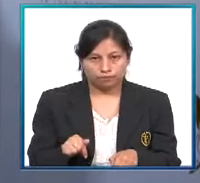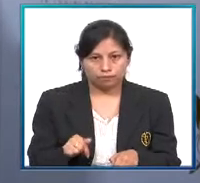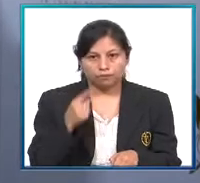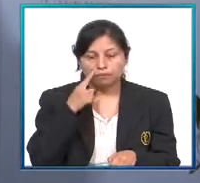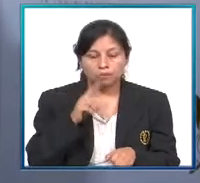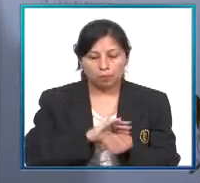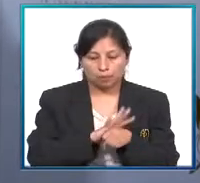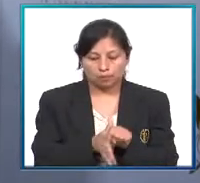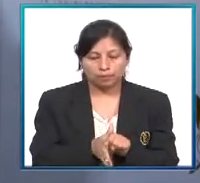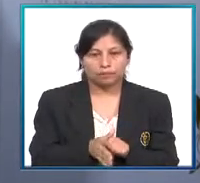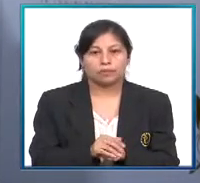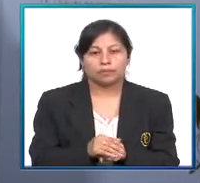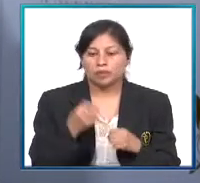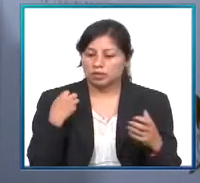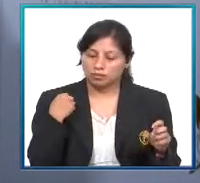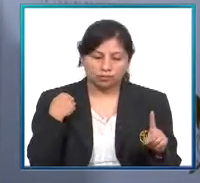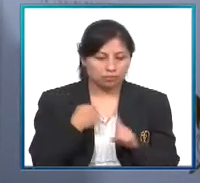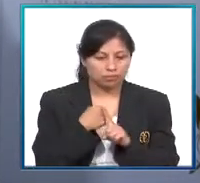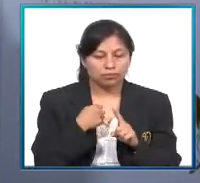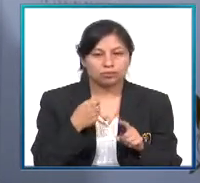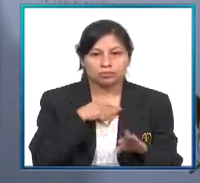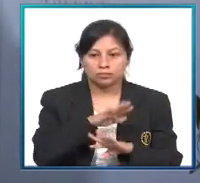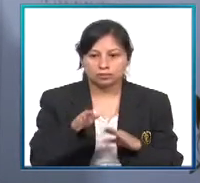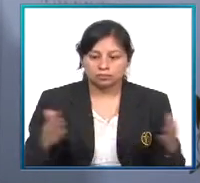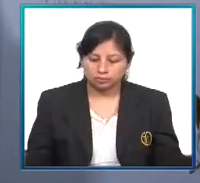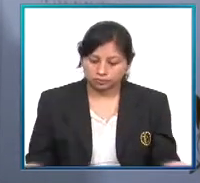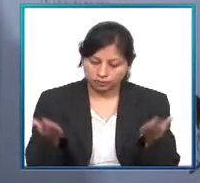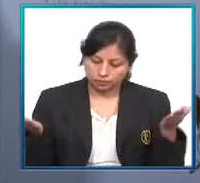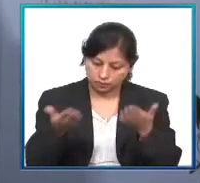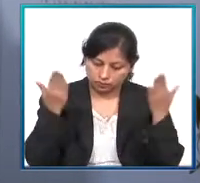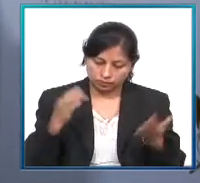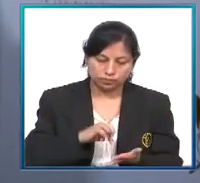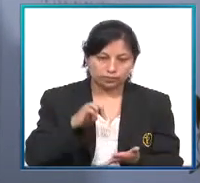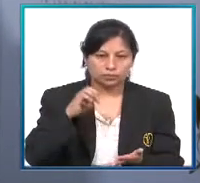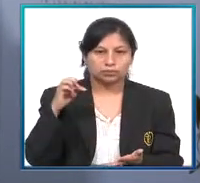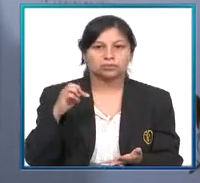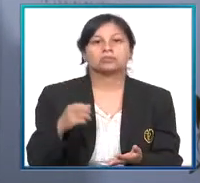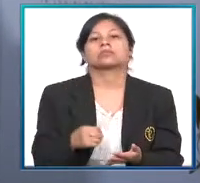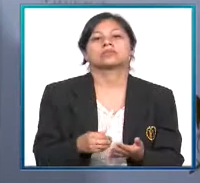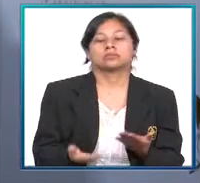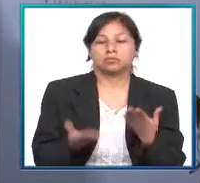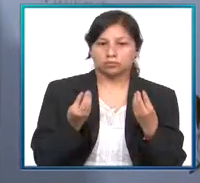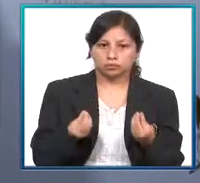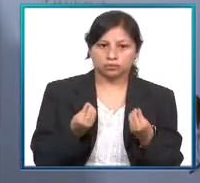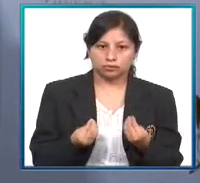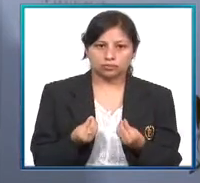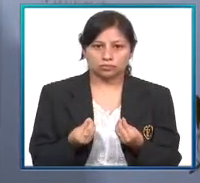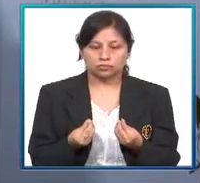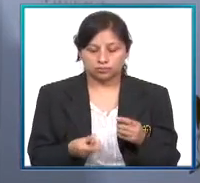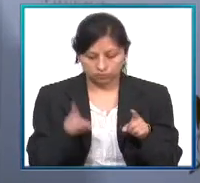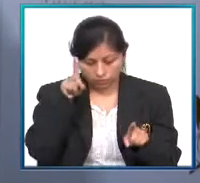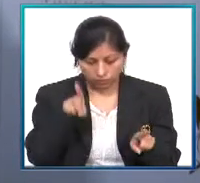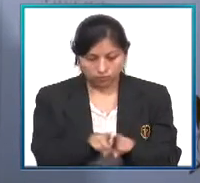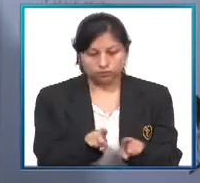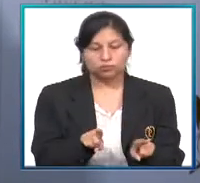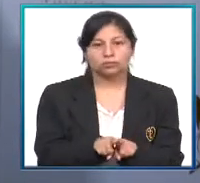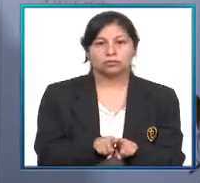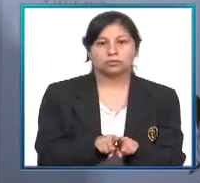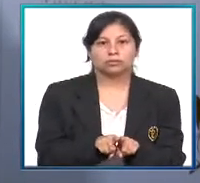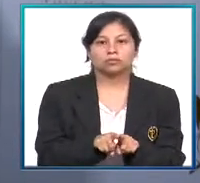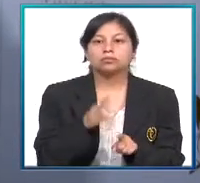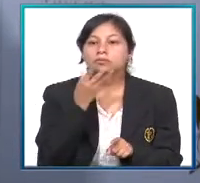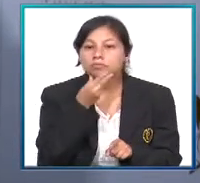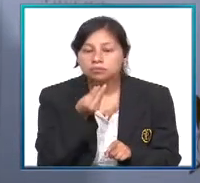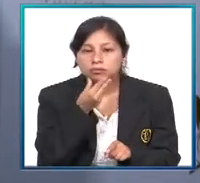ahorita es donde viene lo más duro, porque viene toda la reactivación económica del país. Vienen varios trámites también que